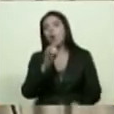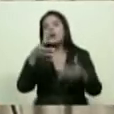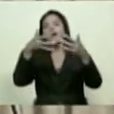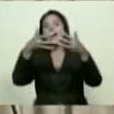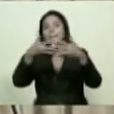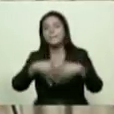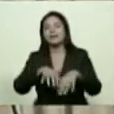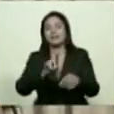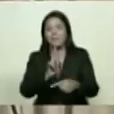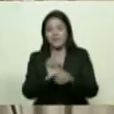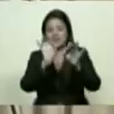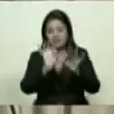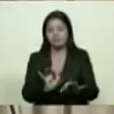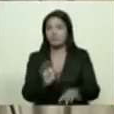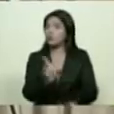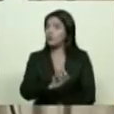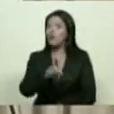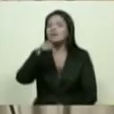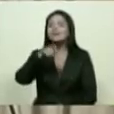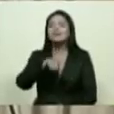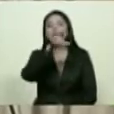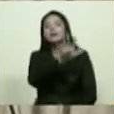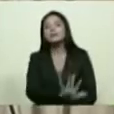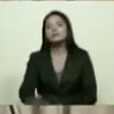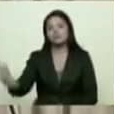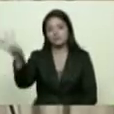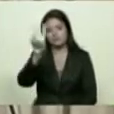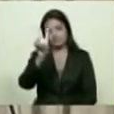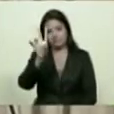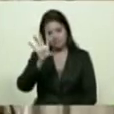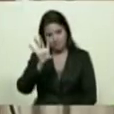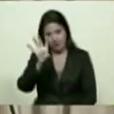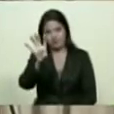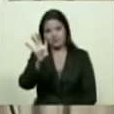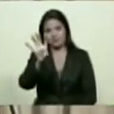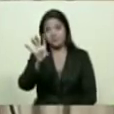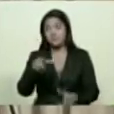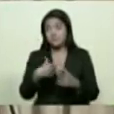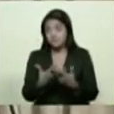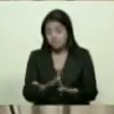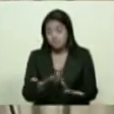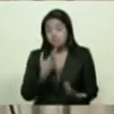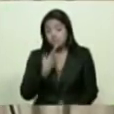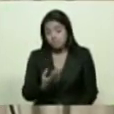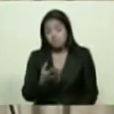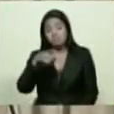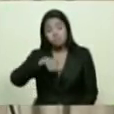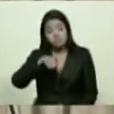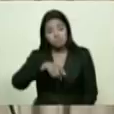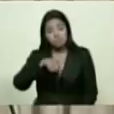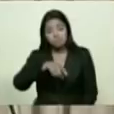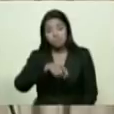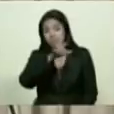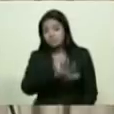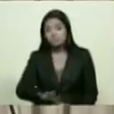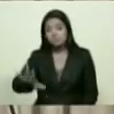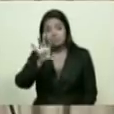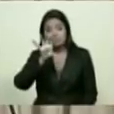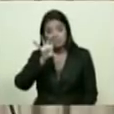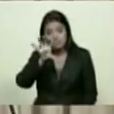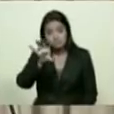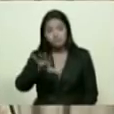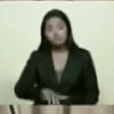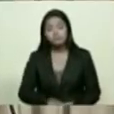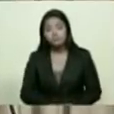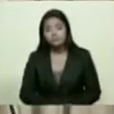empresa. Hablamos que es la necesidad de un país. Y como hablamos para la necesidad, en nombre de la necesidad de un